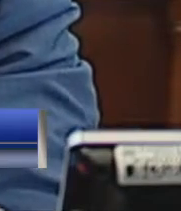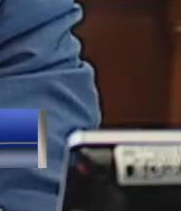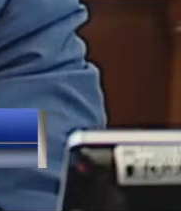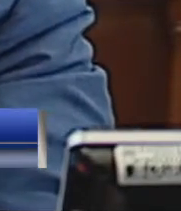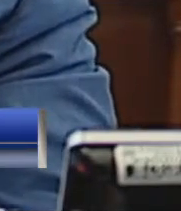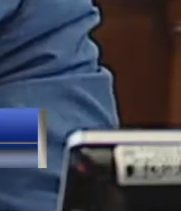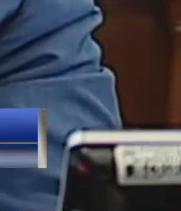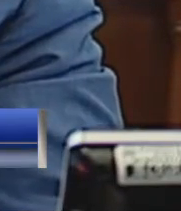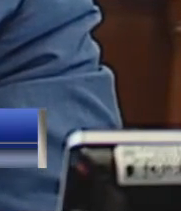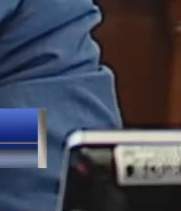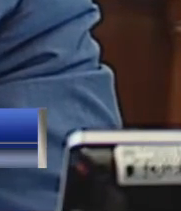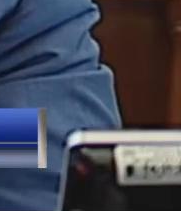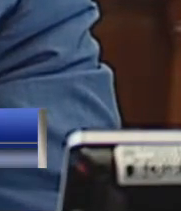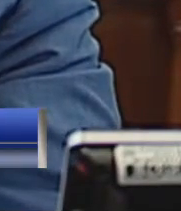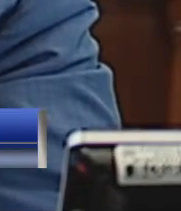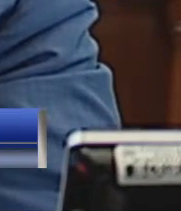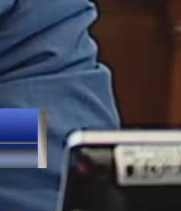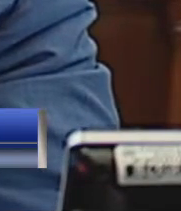2019.